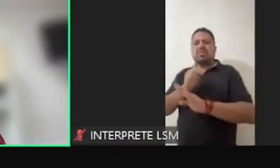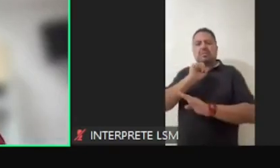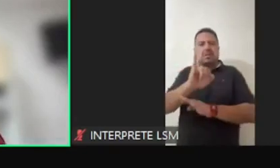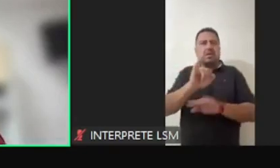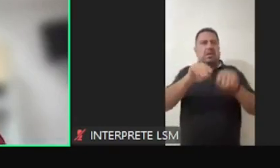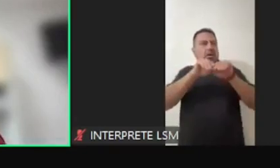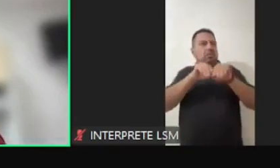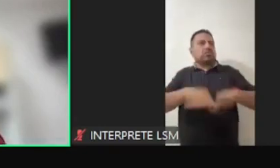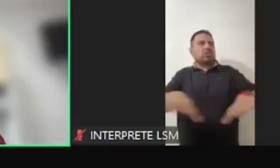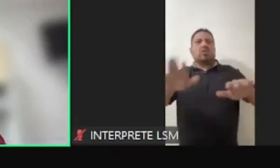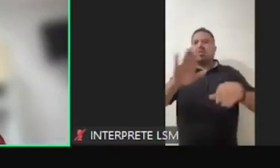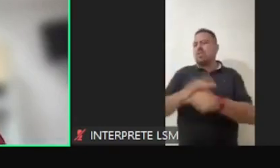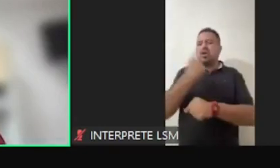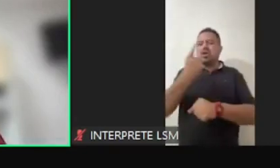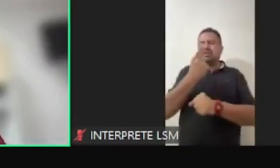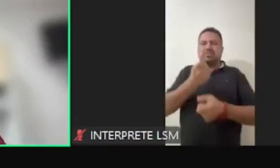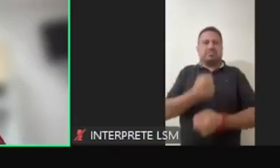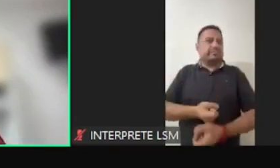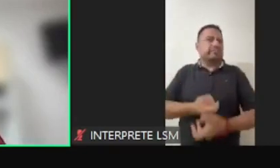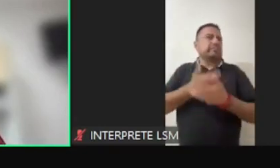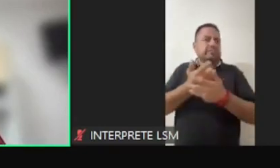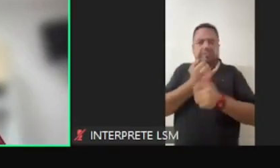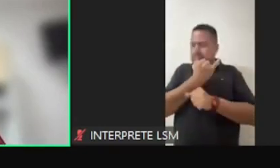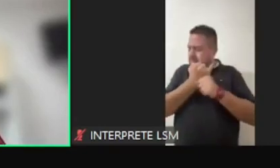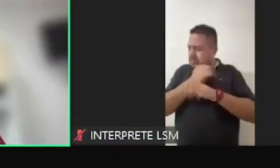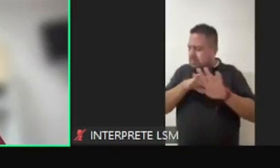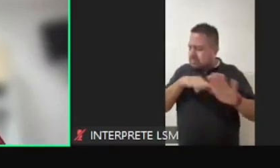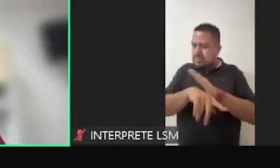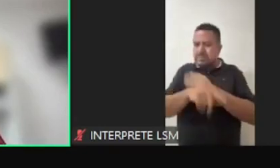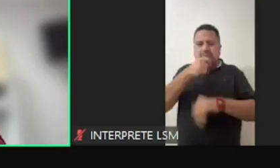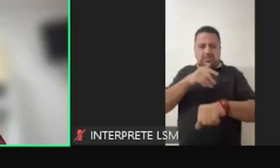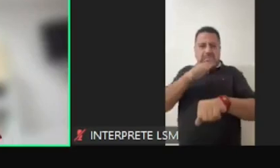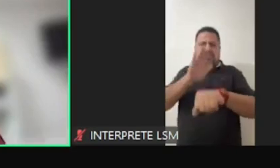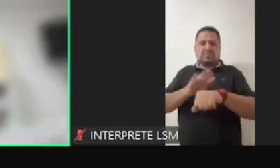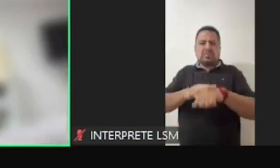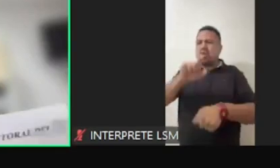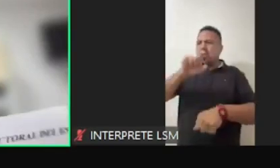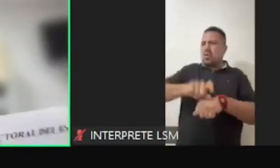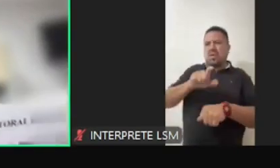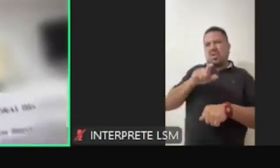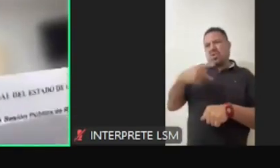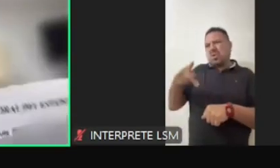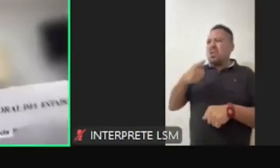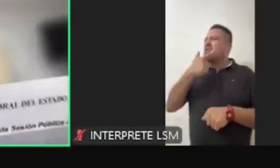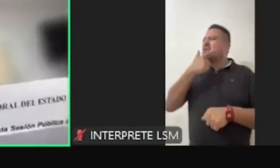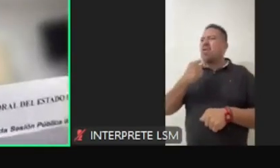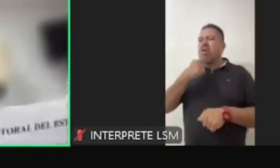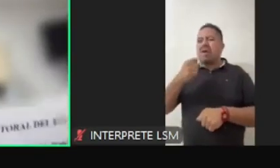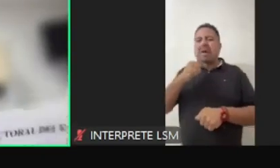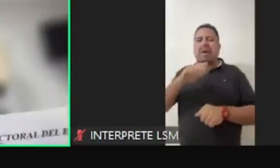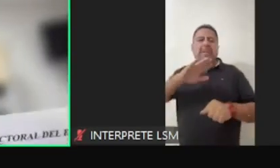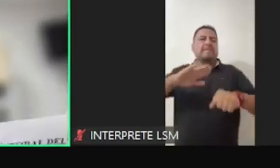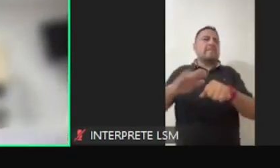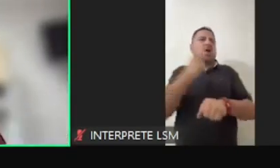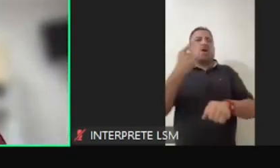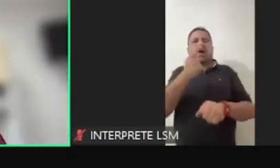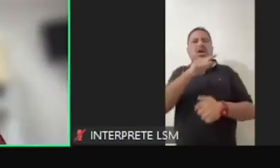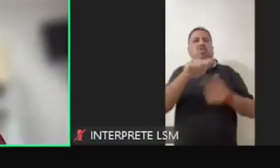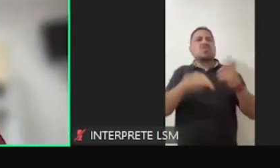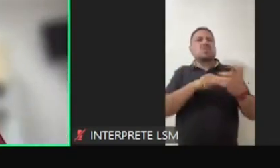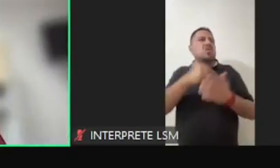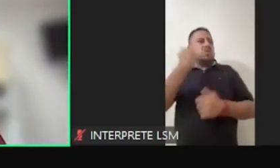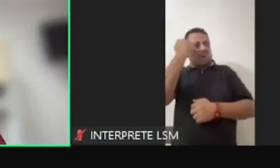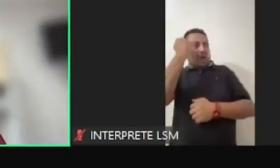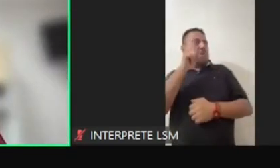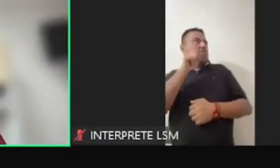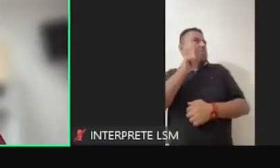toda vez que de las expresiones analizadas se advierte la visión machista del denunciado para quien el lugar ideal de las mujeres